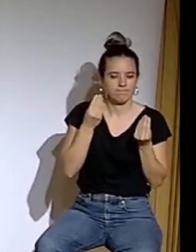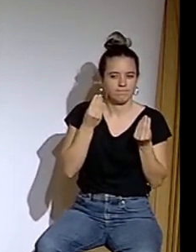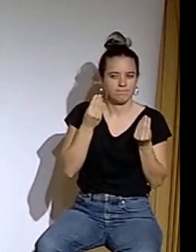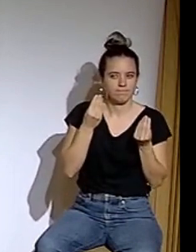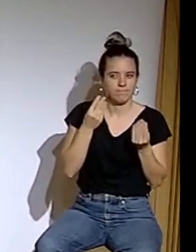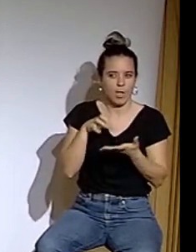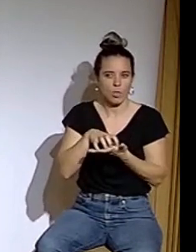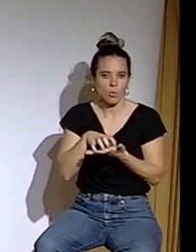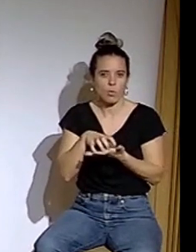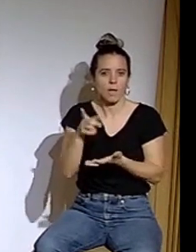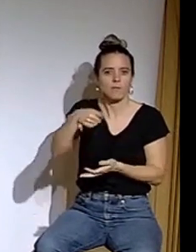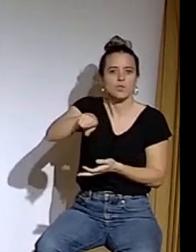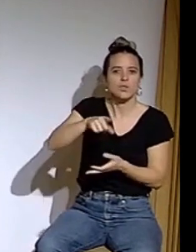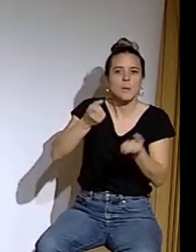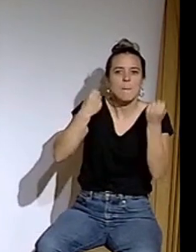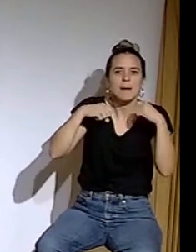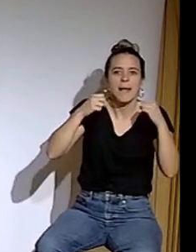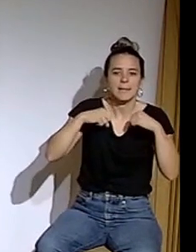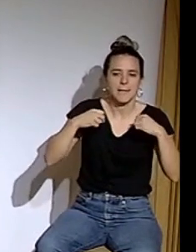práctica